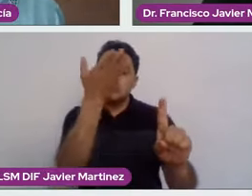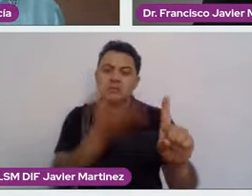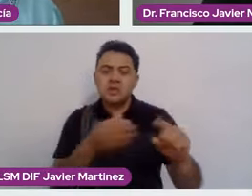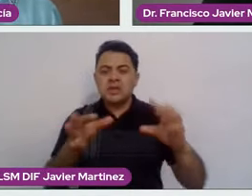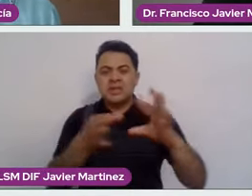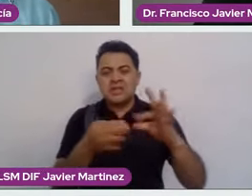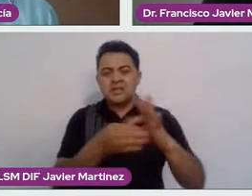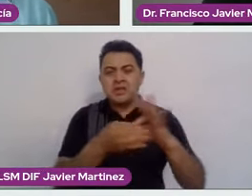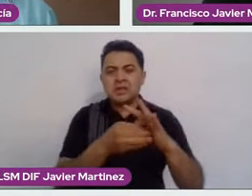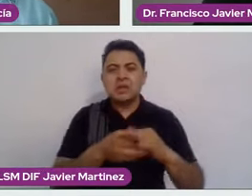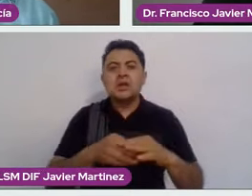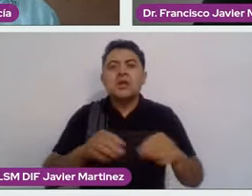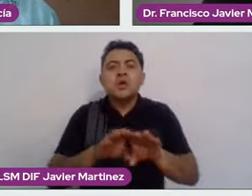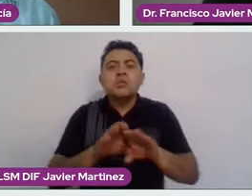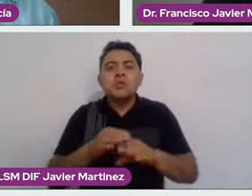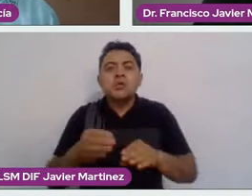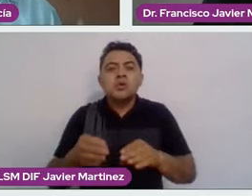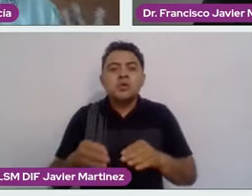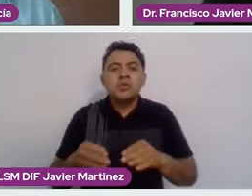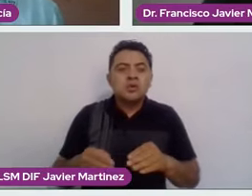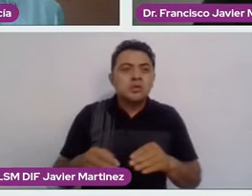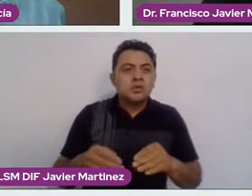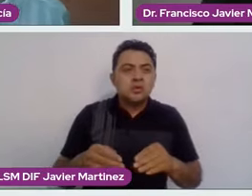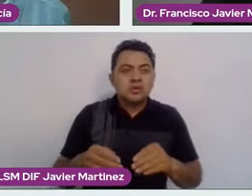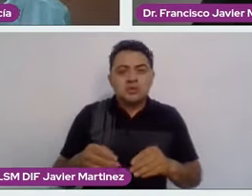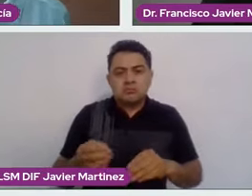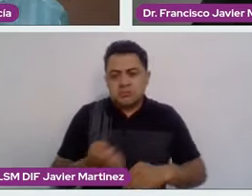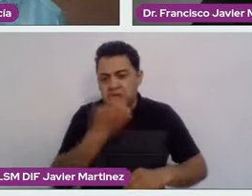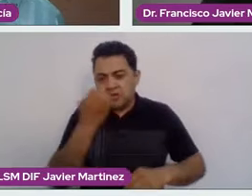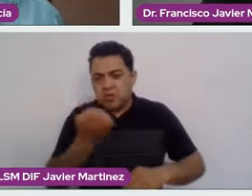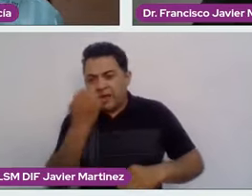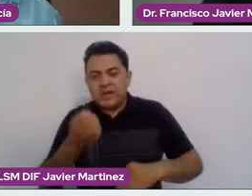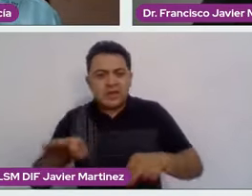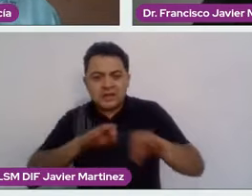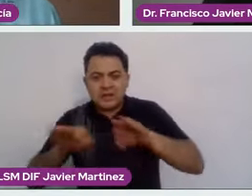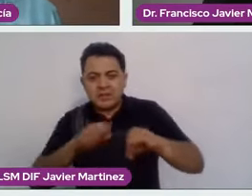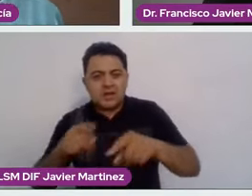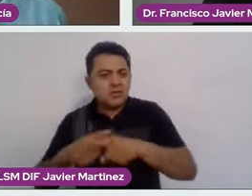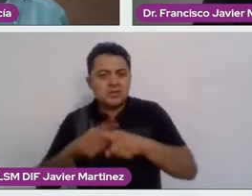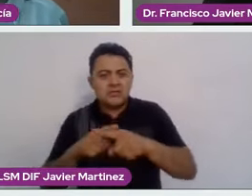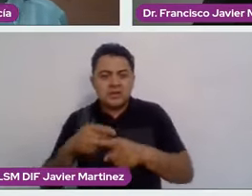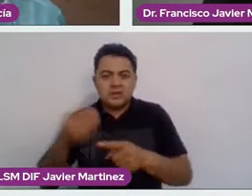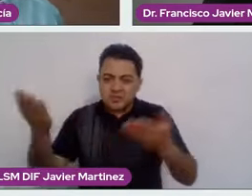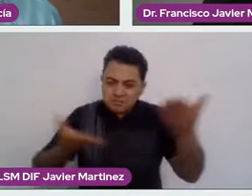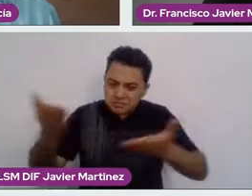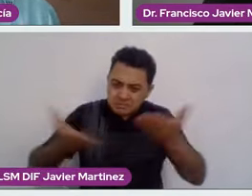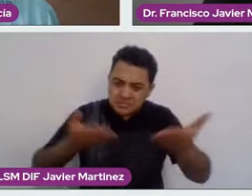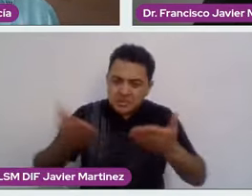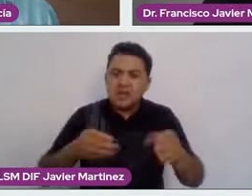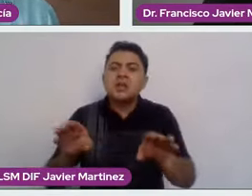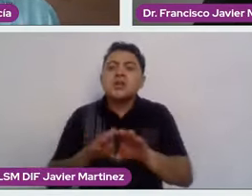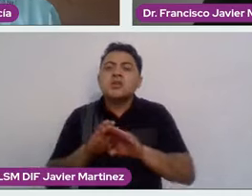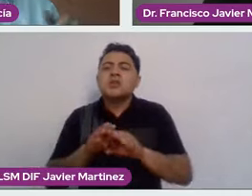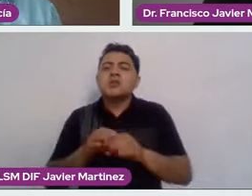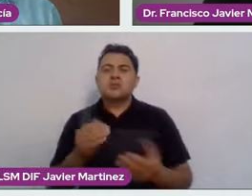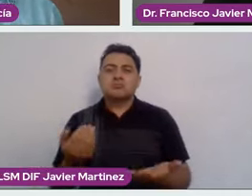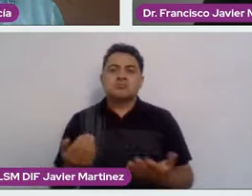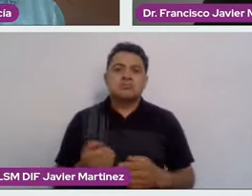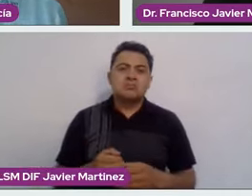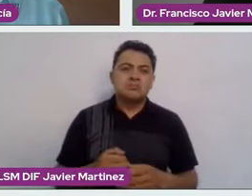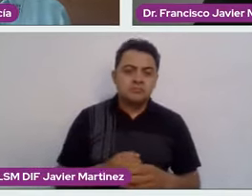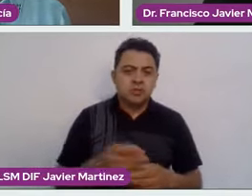para el regreso paulatino a las labores presenciales, conducido por la licenciada Anabel Arellano Mendoza, directora del Instituto de Formación y Capacitación